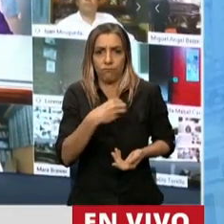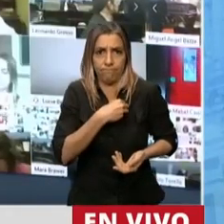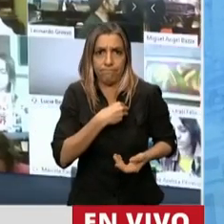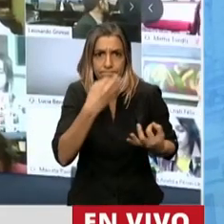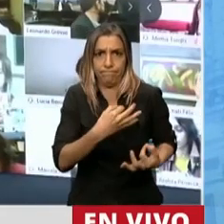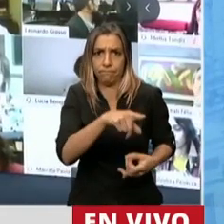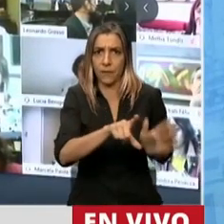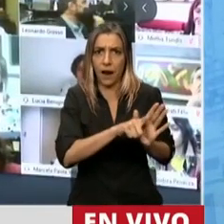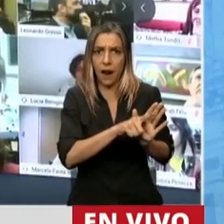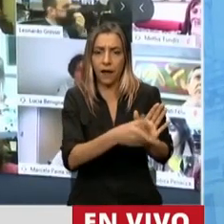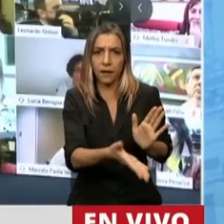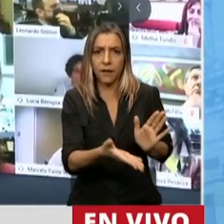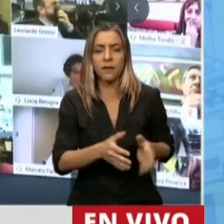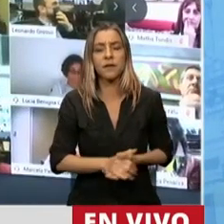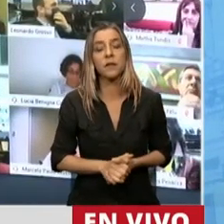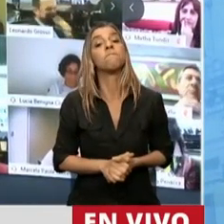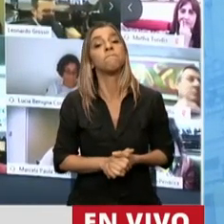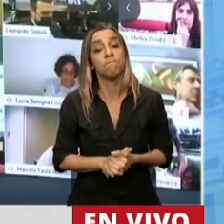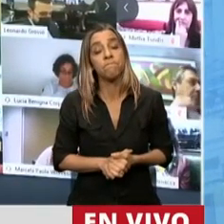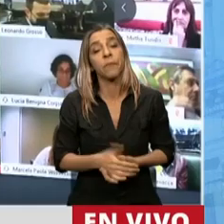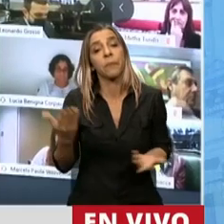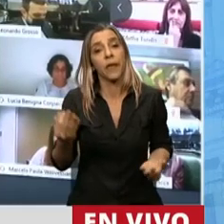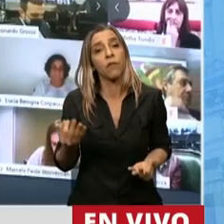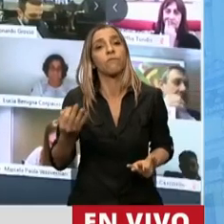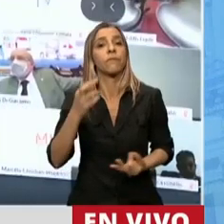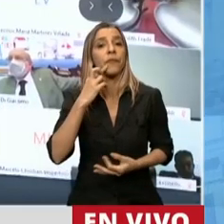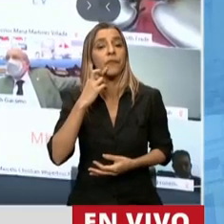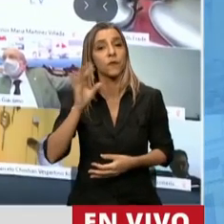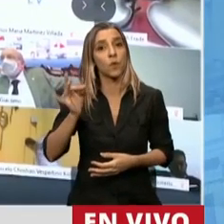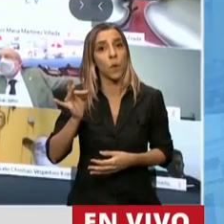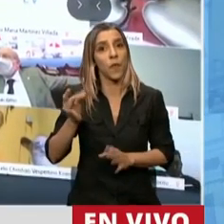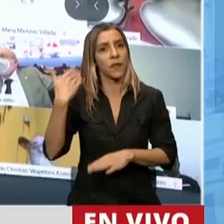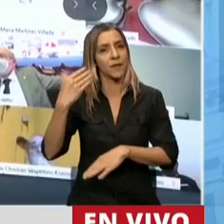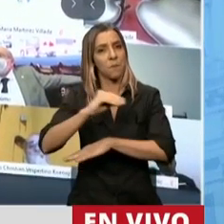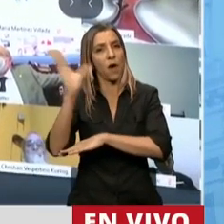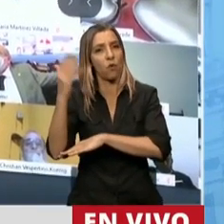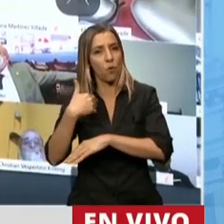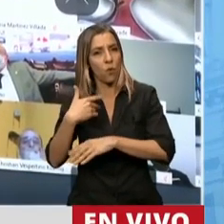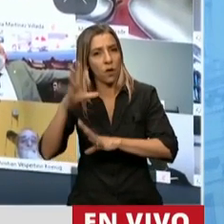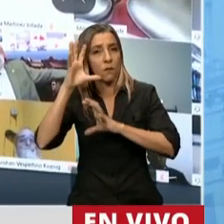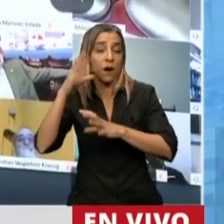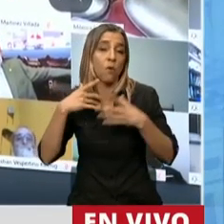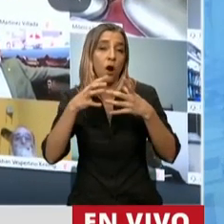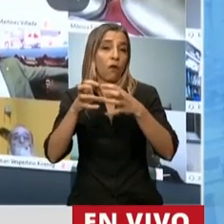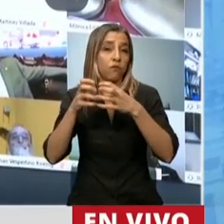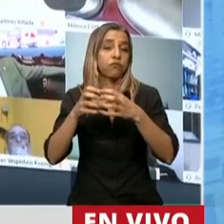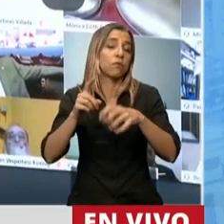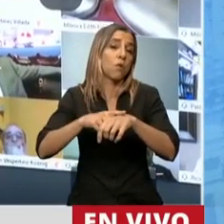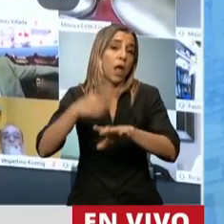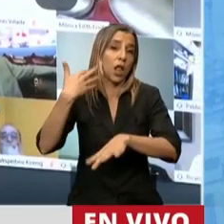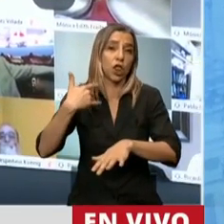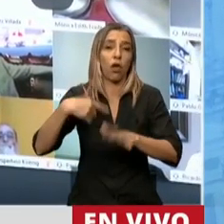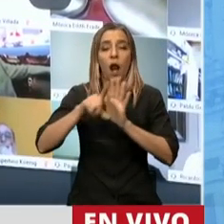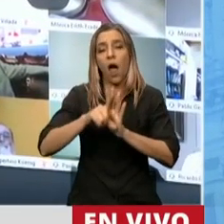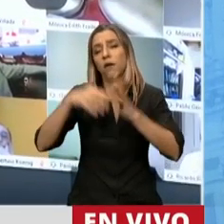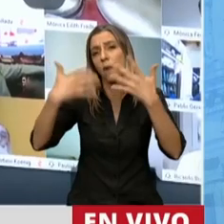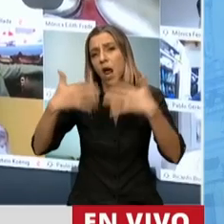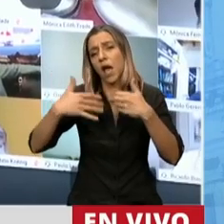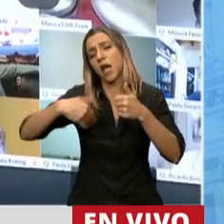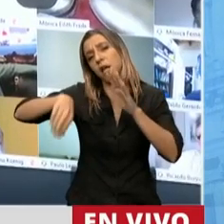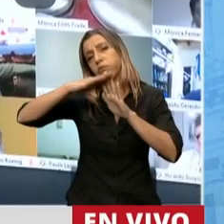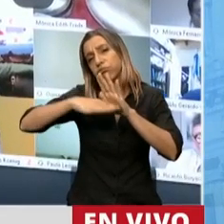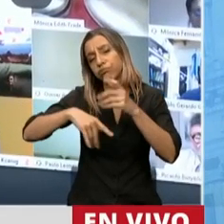Sin embargo, en la madrugada del 19 de diciembre, en la maratónica sesión de todas las emergencias imaginadas que propuso el